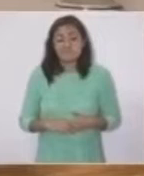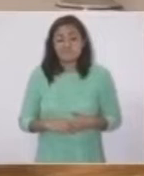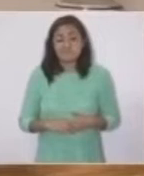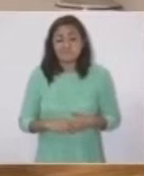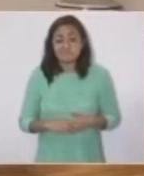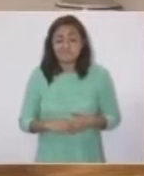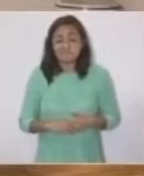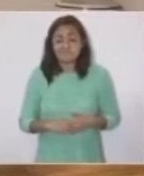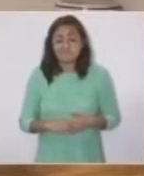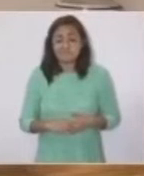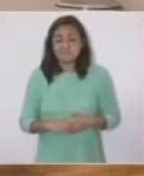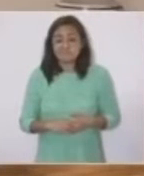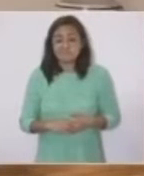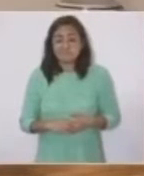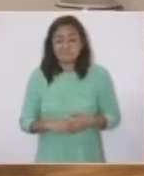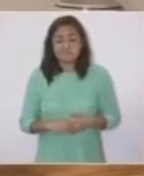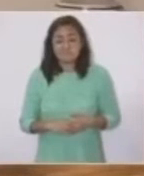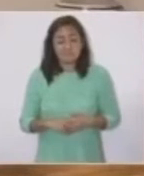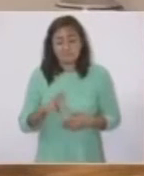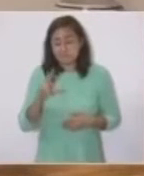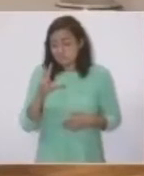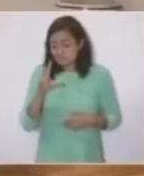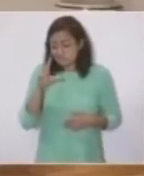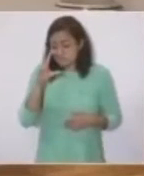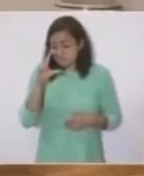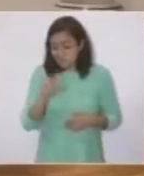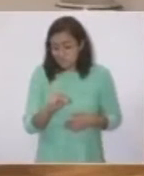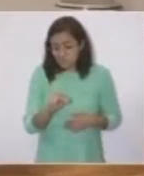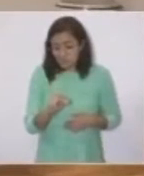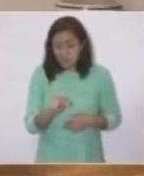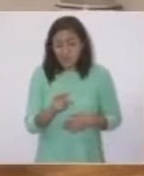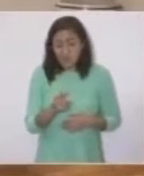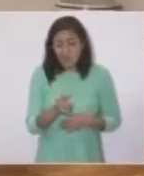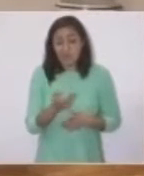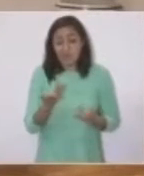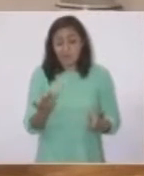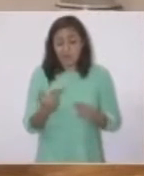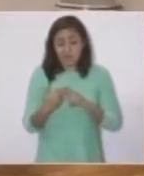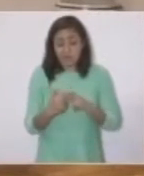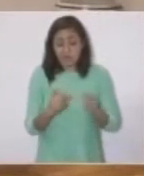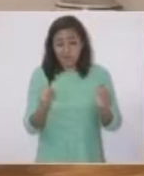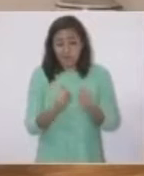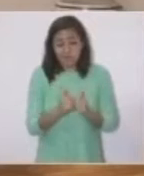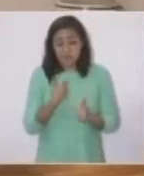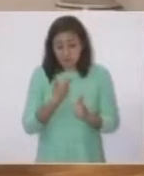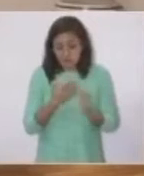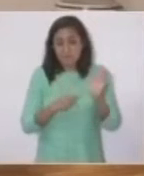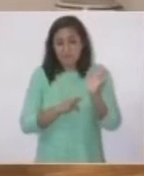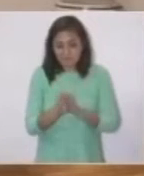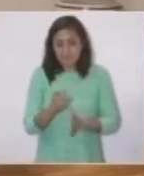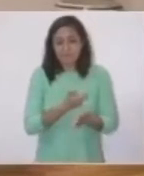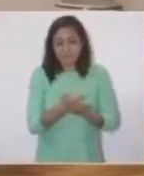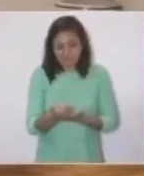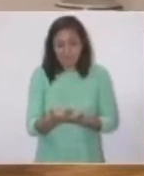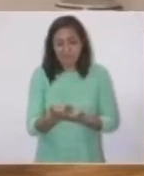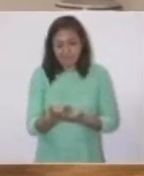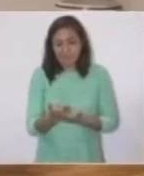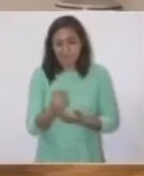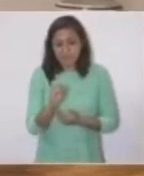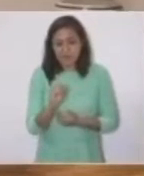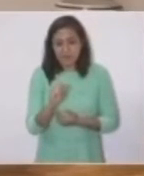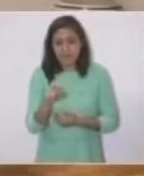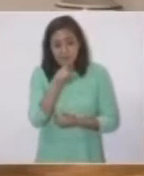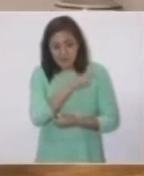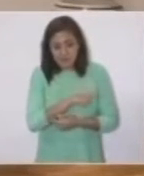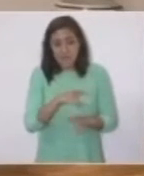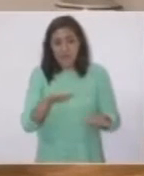No. No, no cumplieron los señores transportistas de haberles alzado la tarifa y